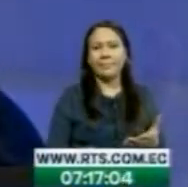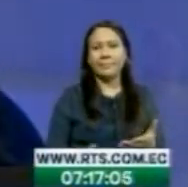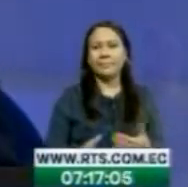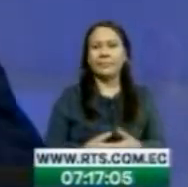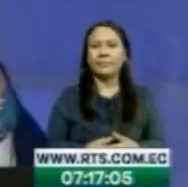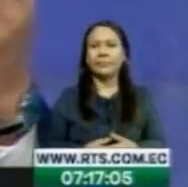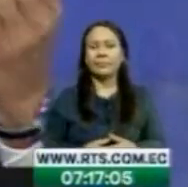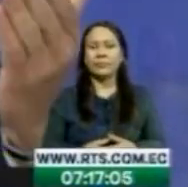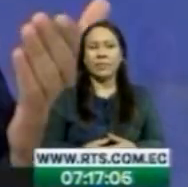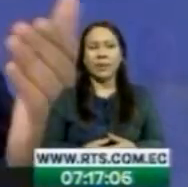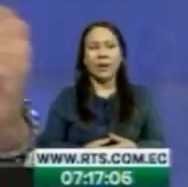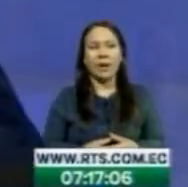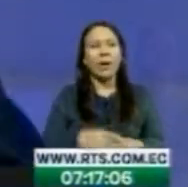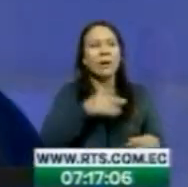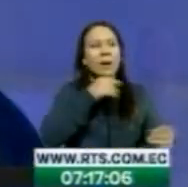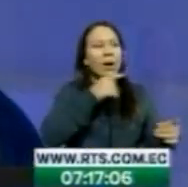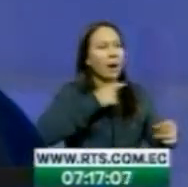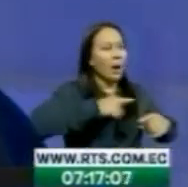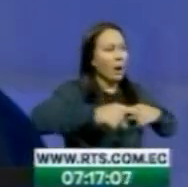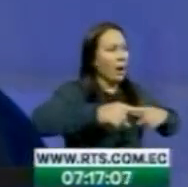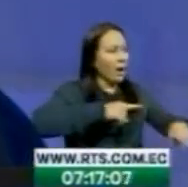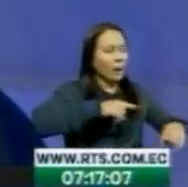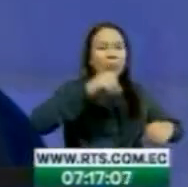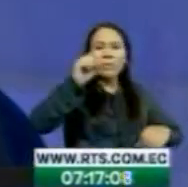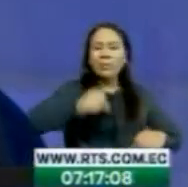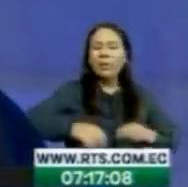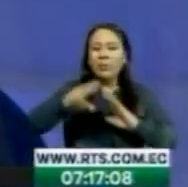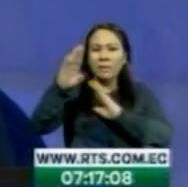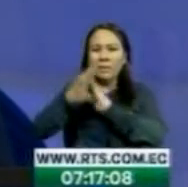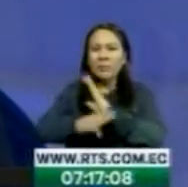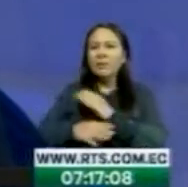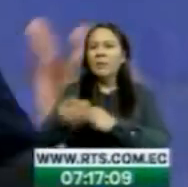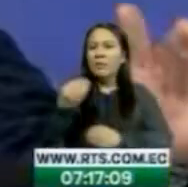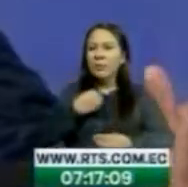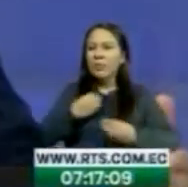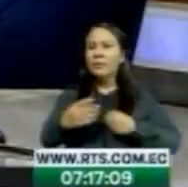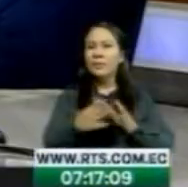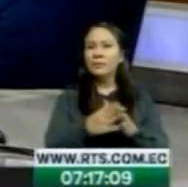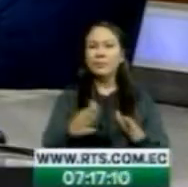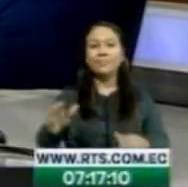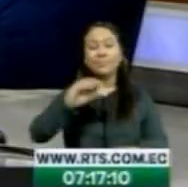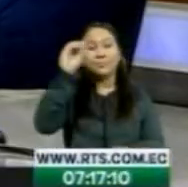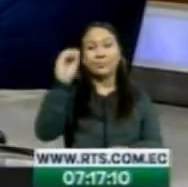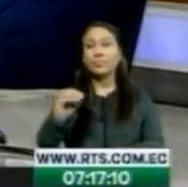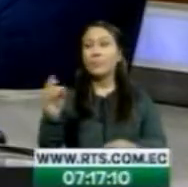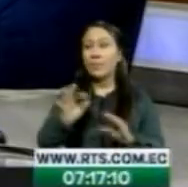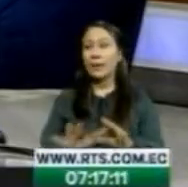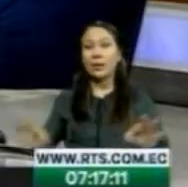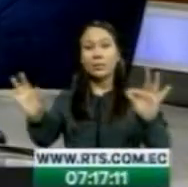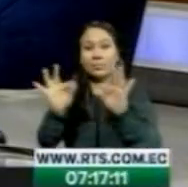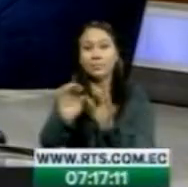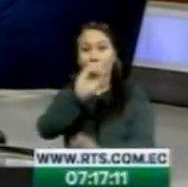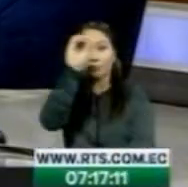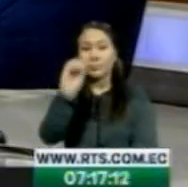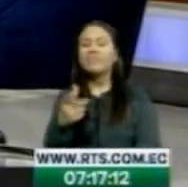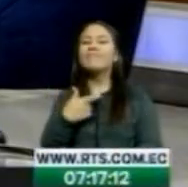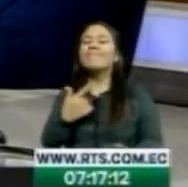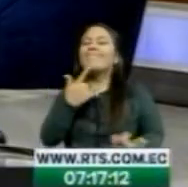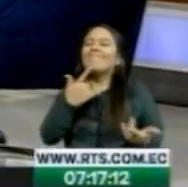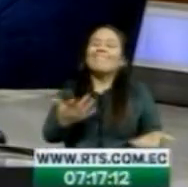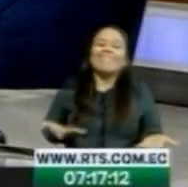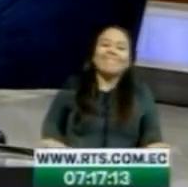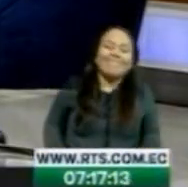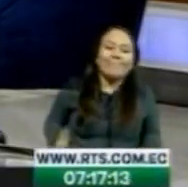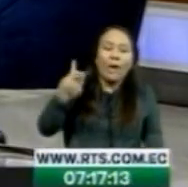de empleadores que se pueden beneficiar con la reducción de multas o intereses. Es un porcentaje importante. Por supuesto. ¿Qué hay del Estado?